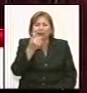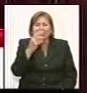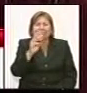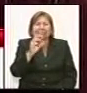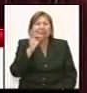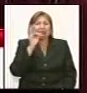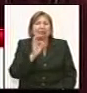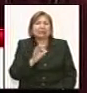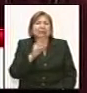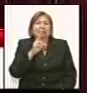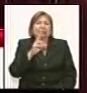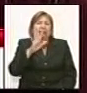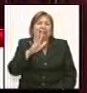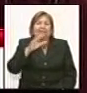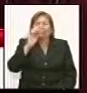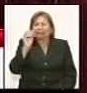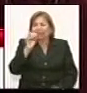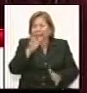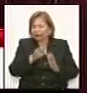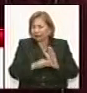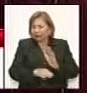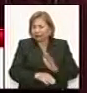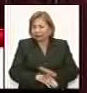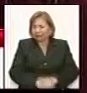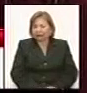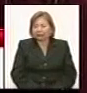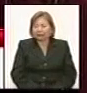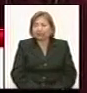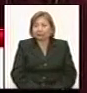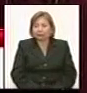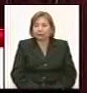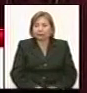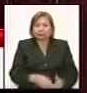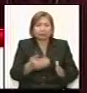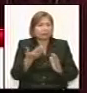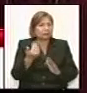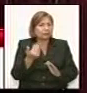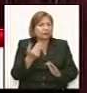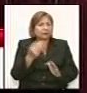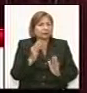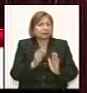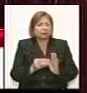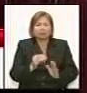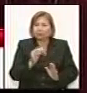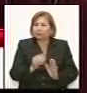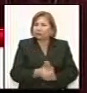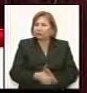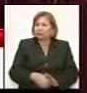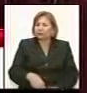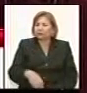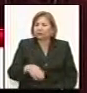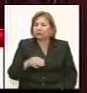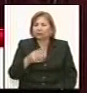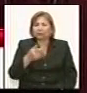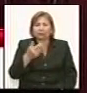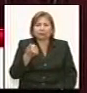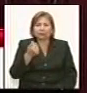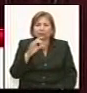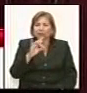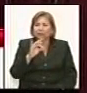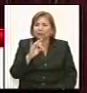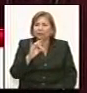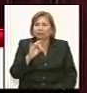16.5, decreció el 2017 14.0, decreció el